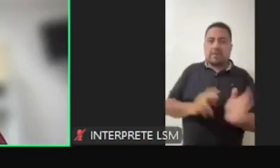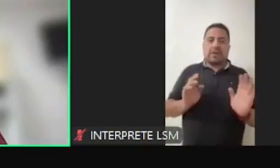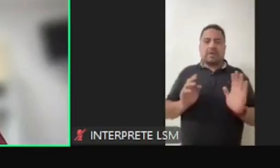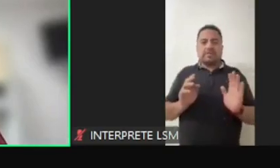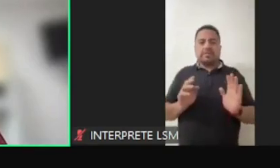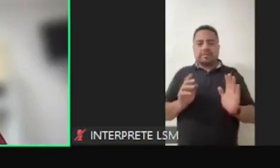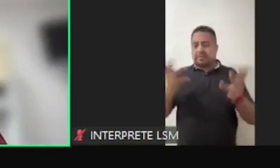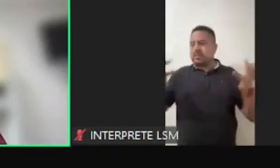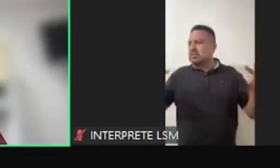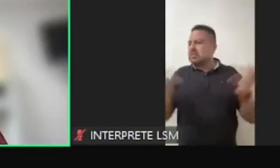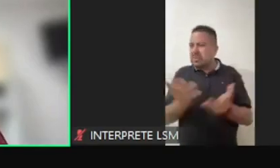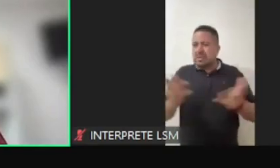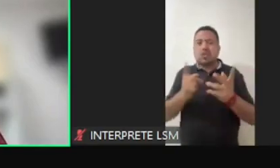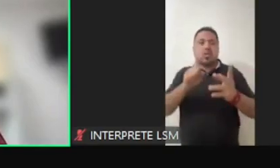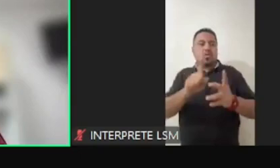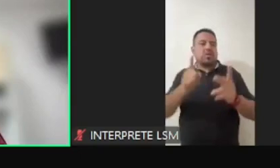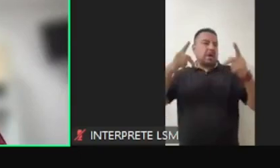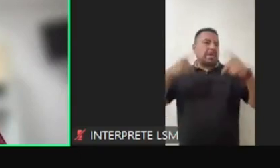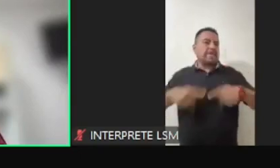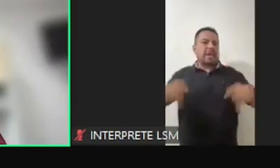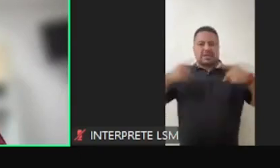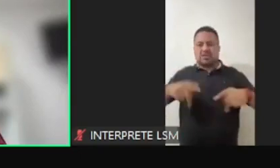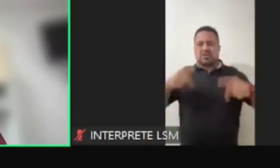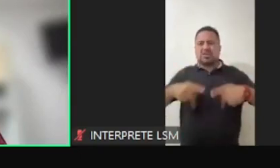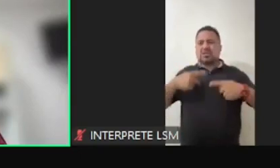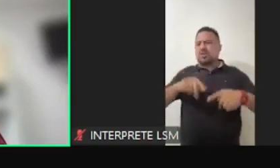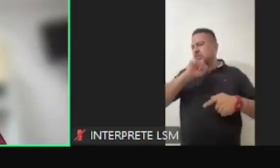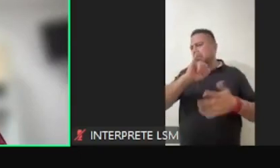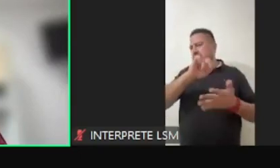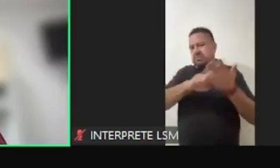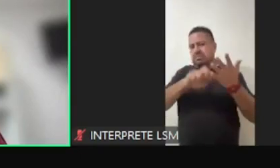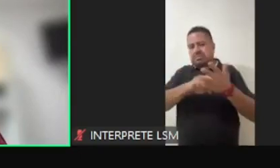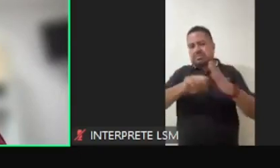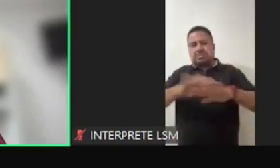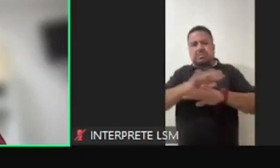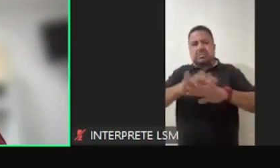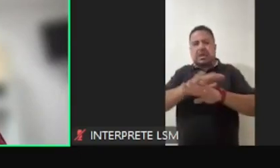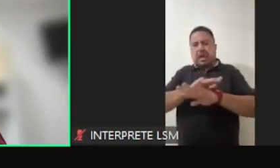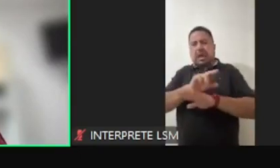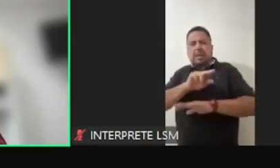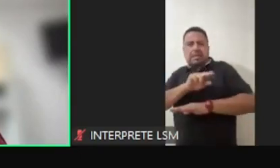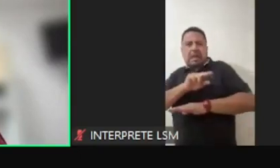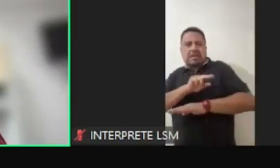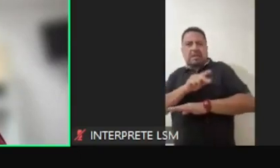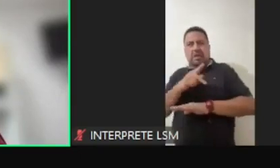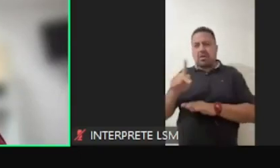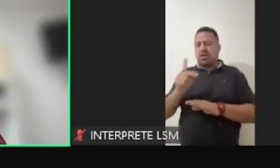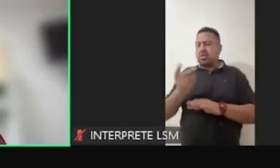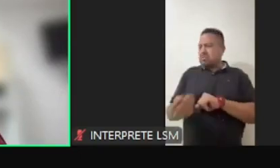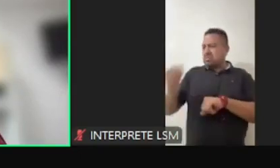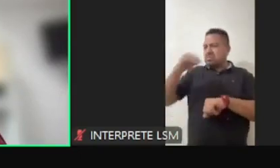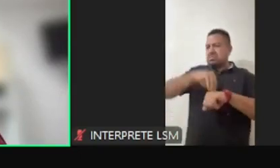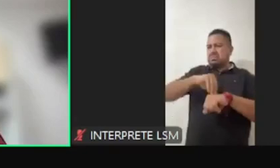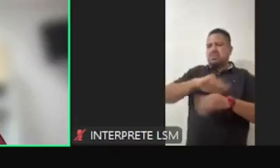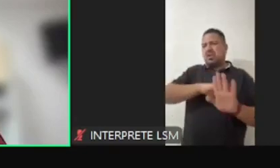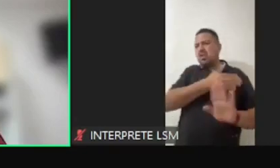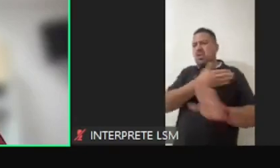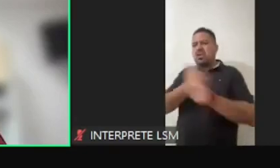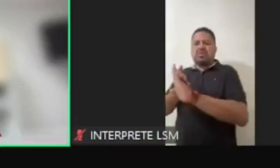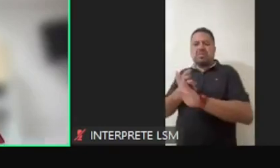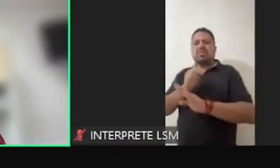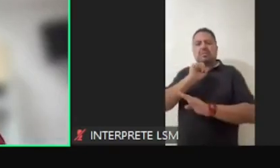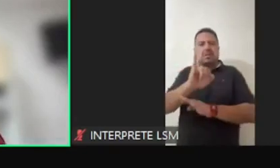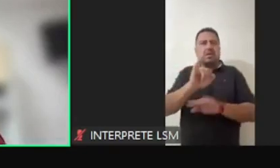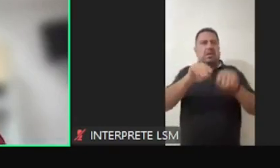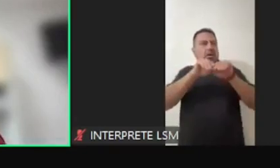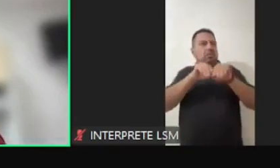realizadas por un ciudadano lo cual actualiza su calidad de particular se efectuó violencia simbólica